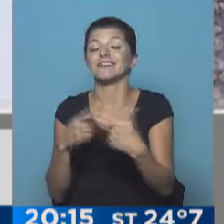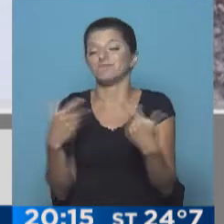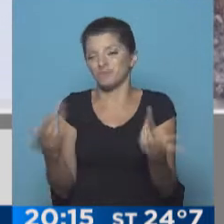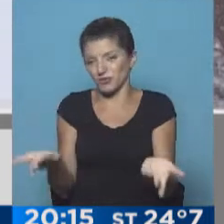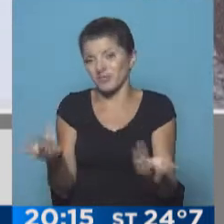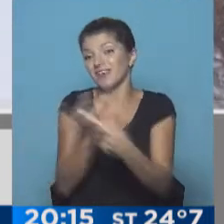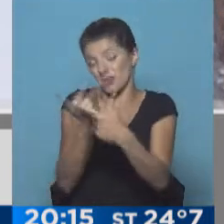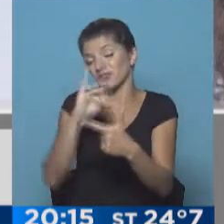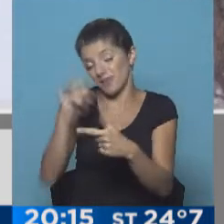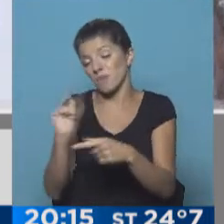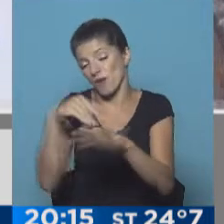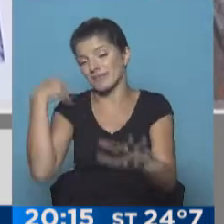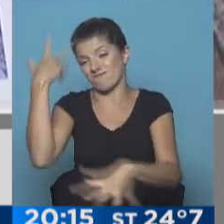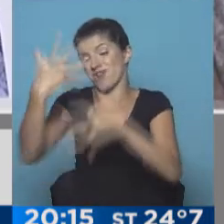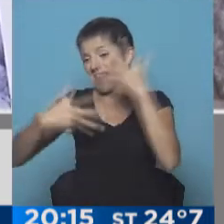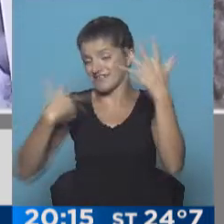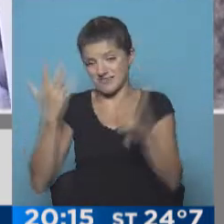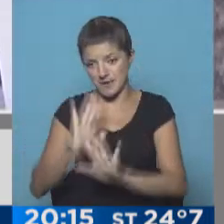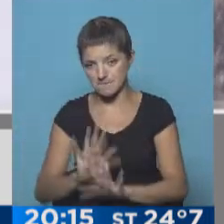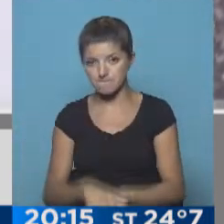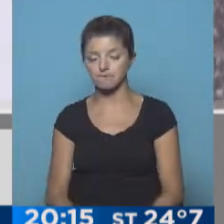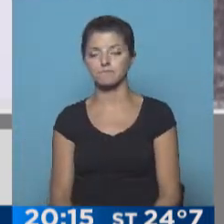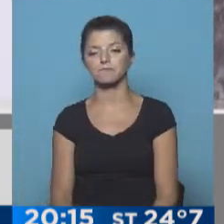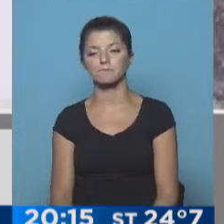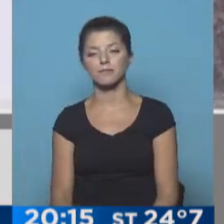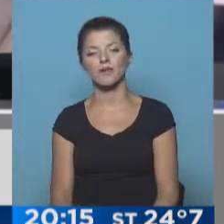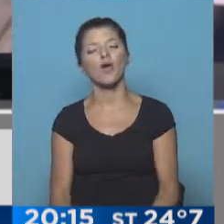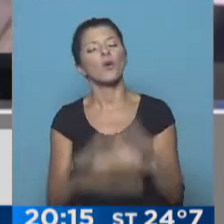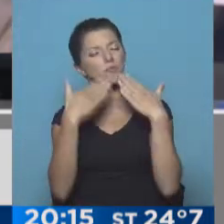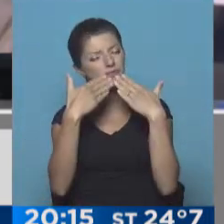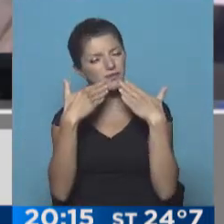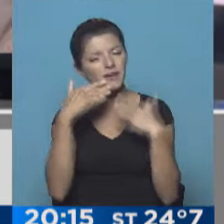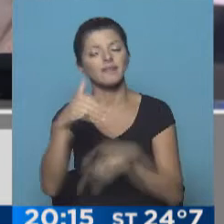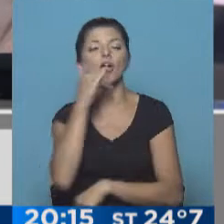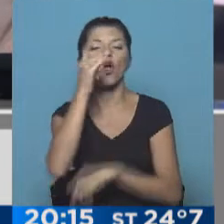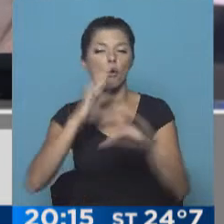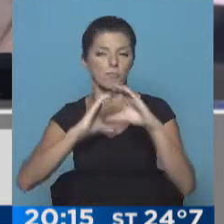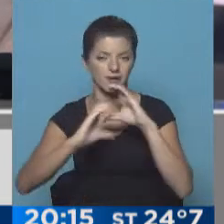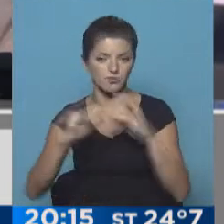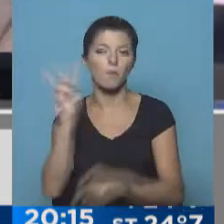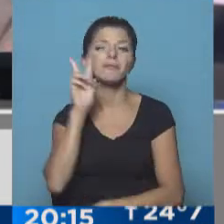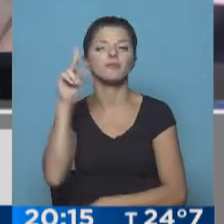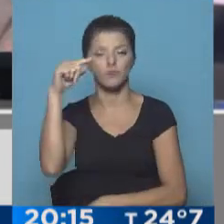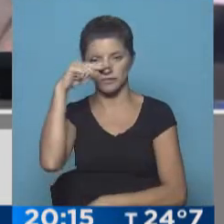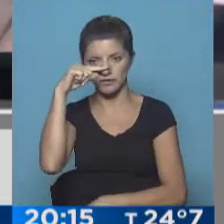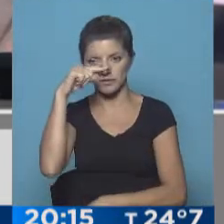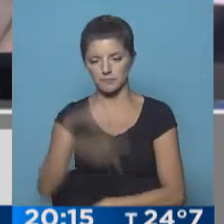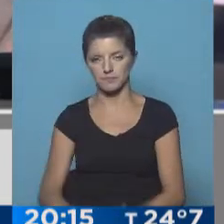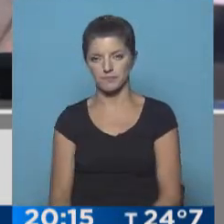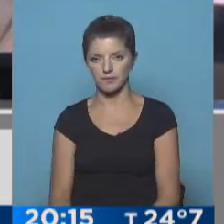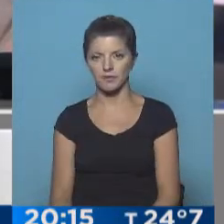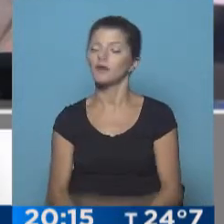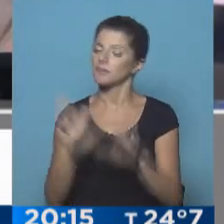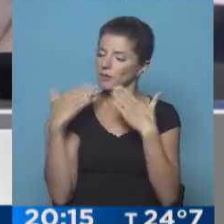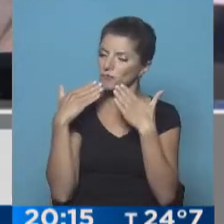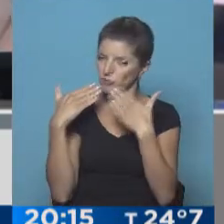son muertes violentas, ¿no es cierto? Doctor Ureta Sáenz Peña, muchísimas gracias por esta comunicación con Misión 7. Le